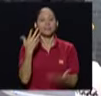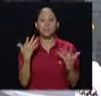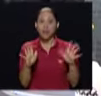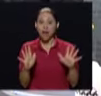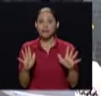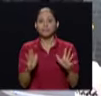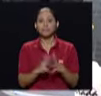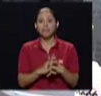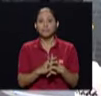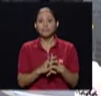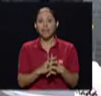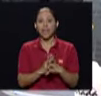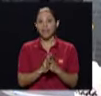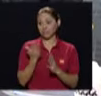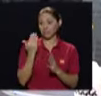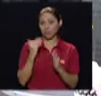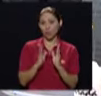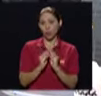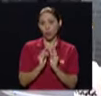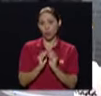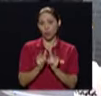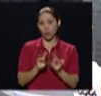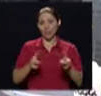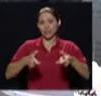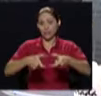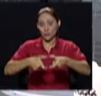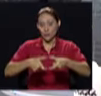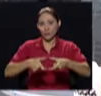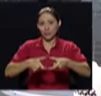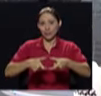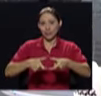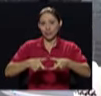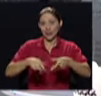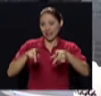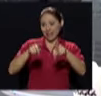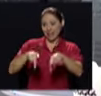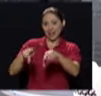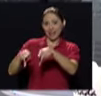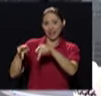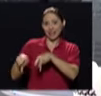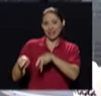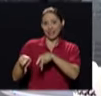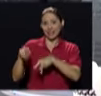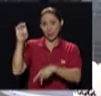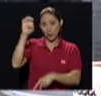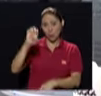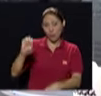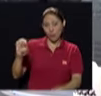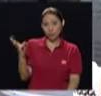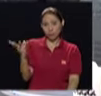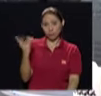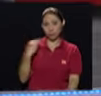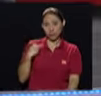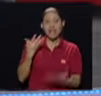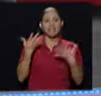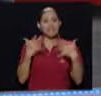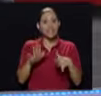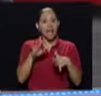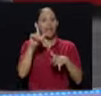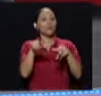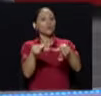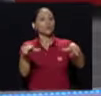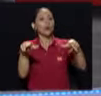ya en el Congreso nos contaba la gente de Europa, que ya